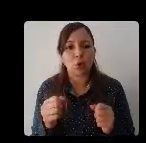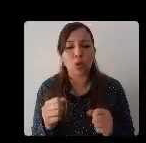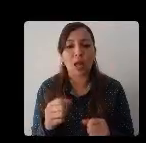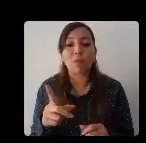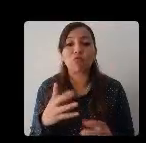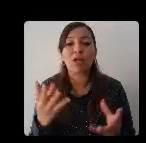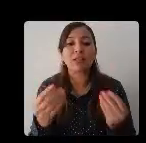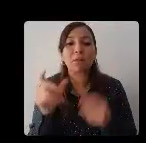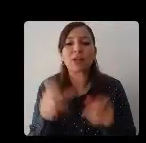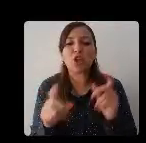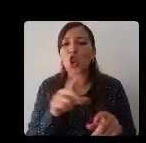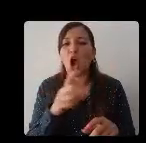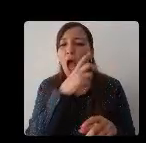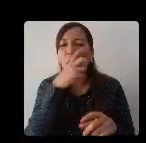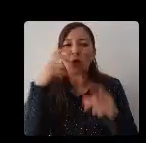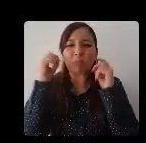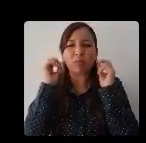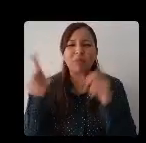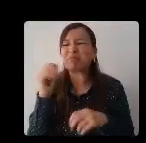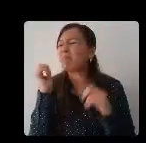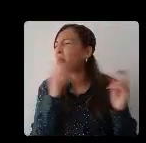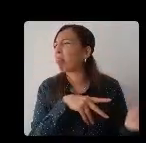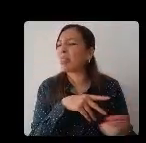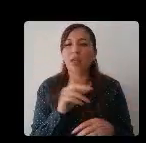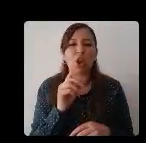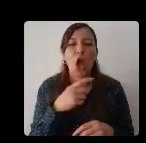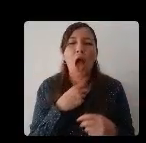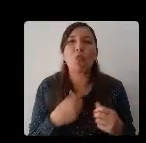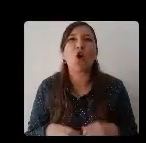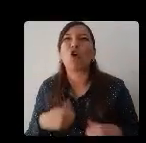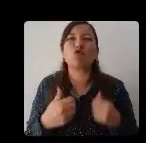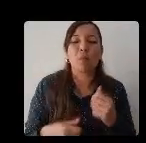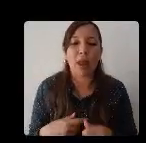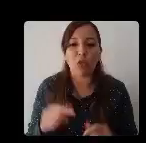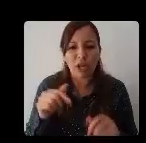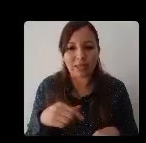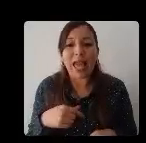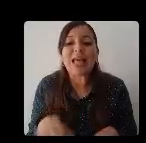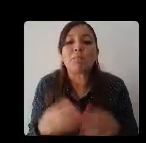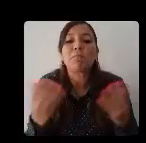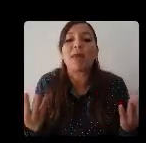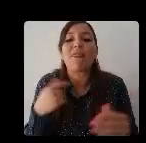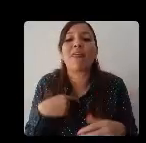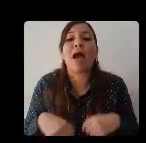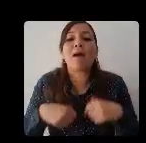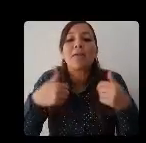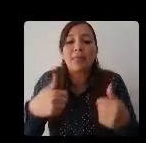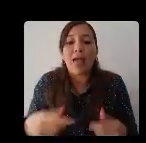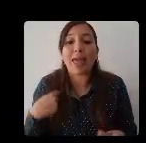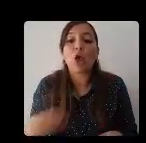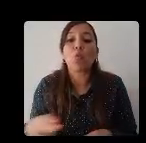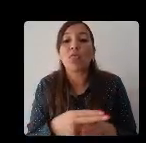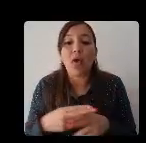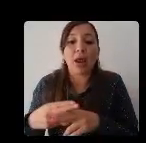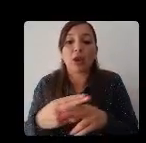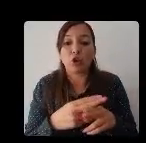Porque tenían miedo, porque hay dos socios que no querían ir, que no, sí, vamos a pedir permiso, ya, le digo, pido permiso.